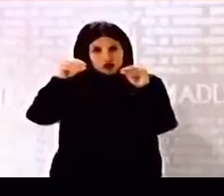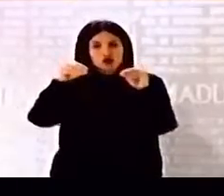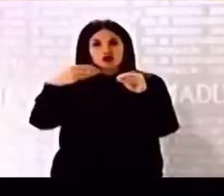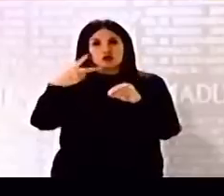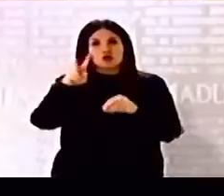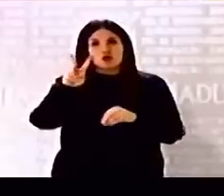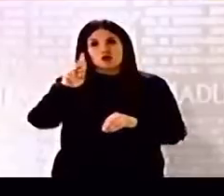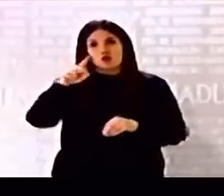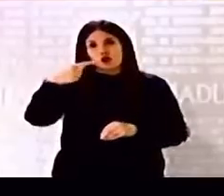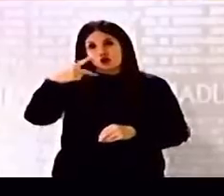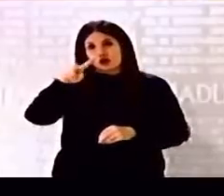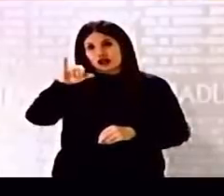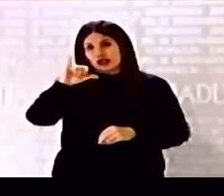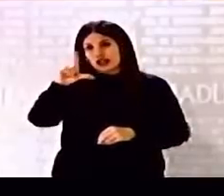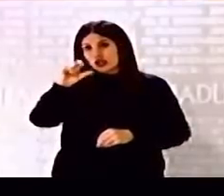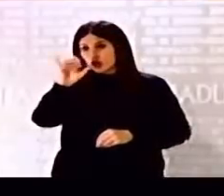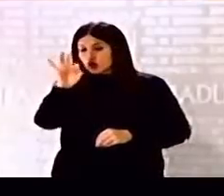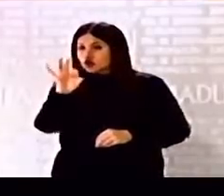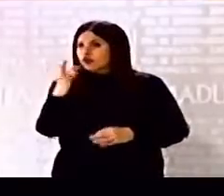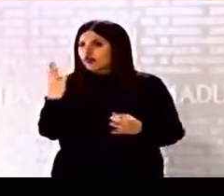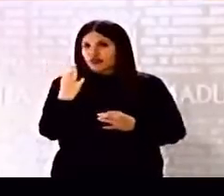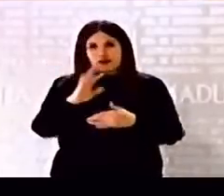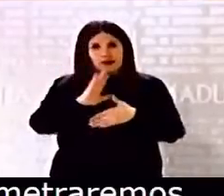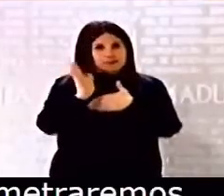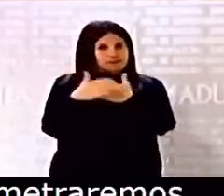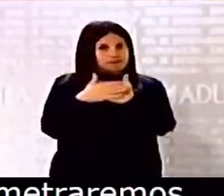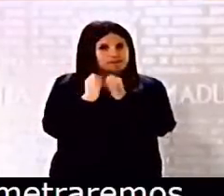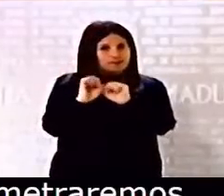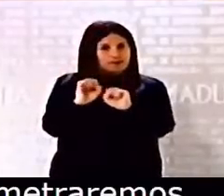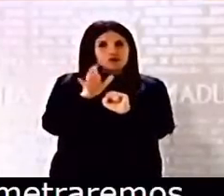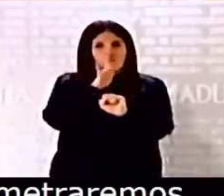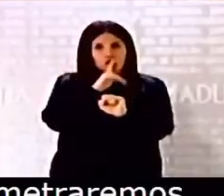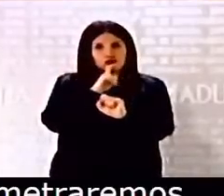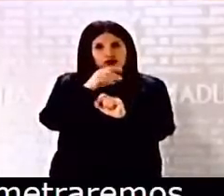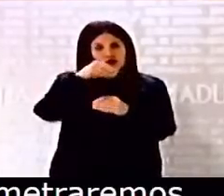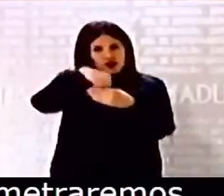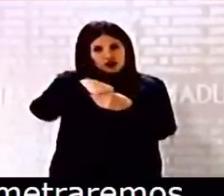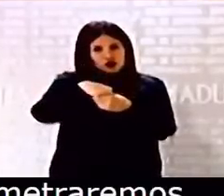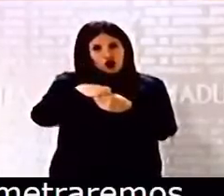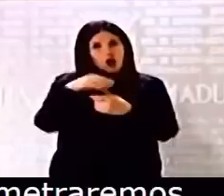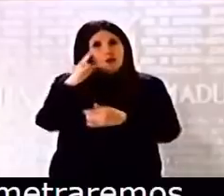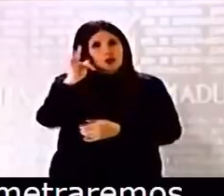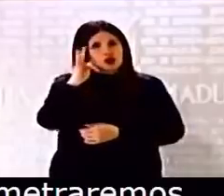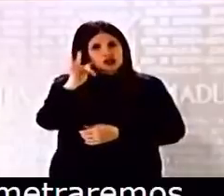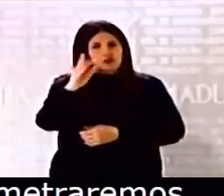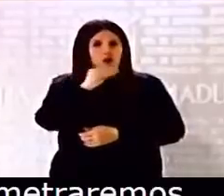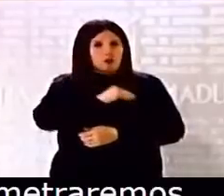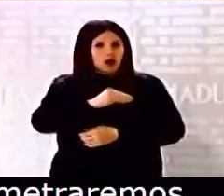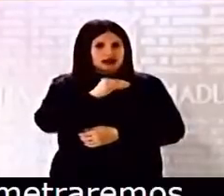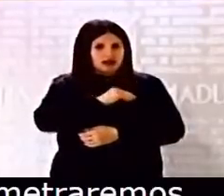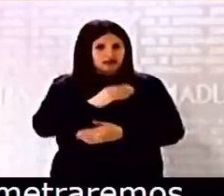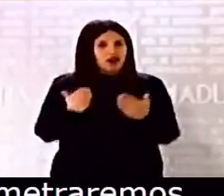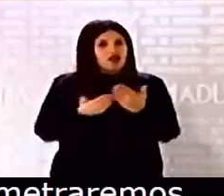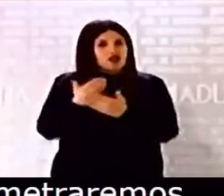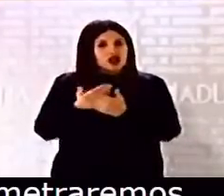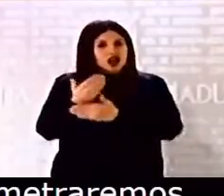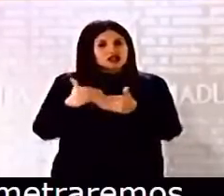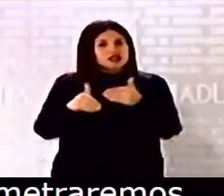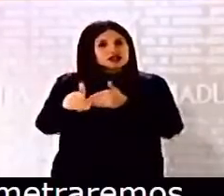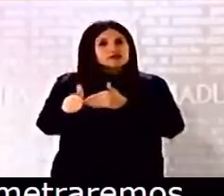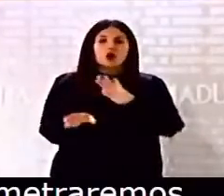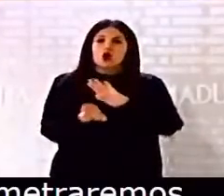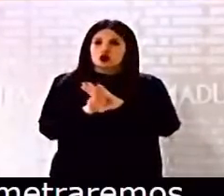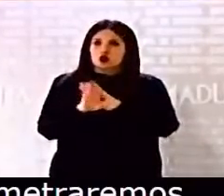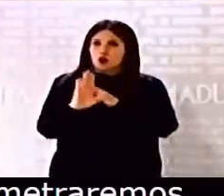del Cerro, porque todavía tiene suficientes positivos como para no levantar el perímetro en los próximos días por la